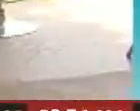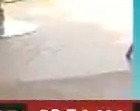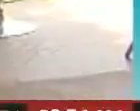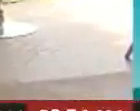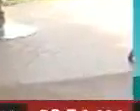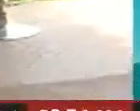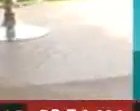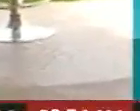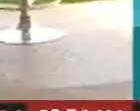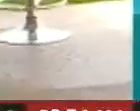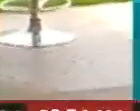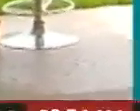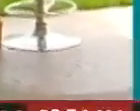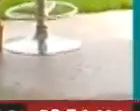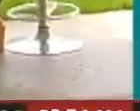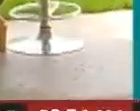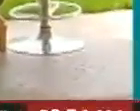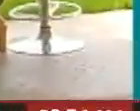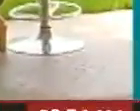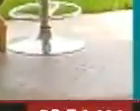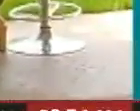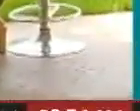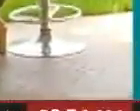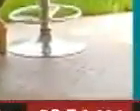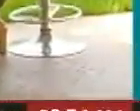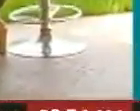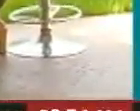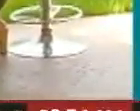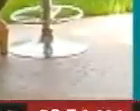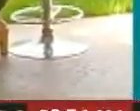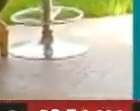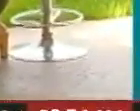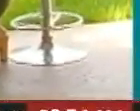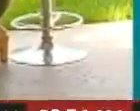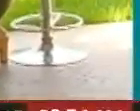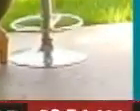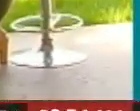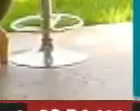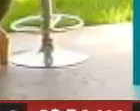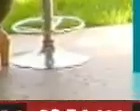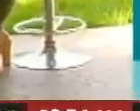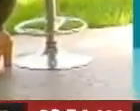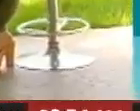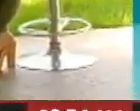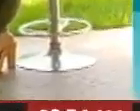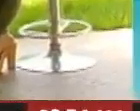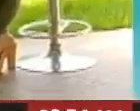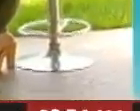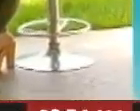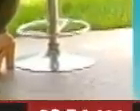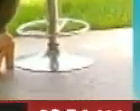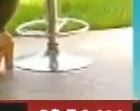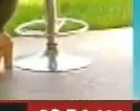Central de Venezuela como tal y el después que, por supuesto, se está ejecutando con esta recuperación.